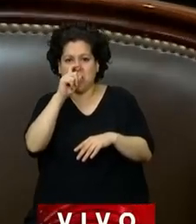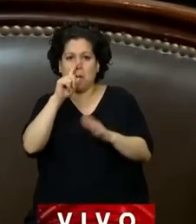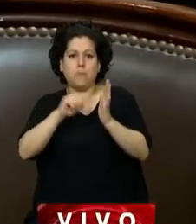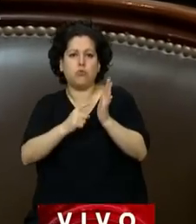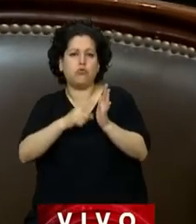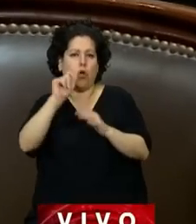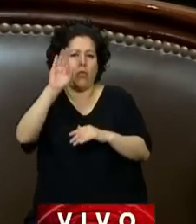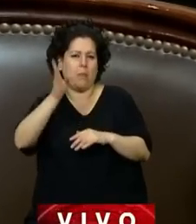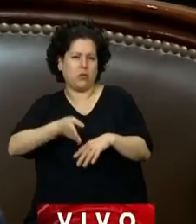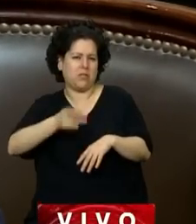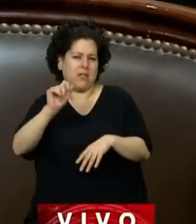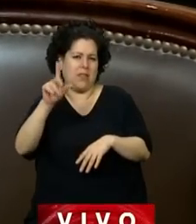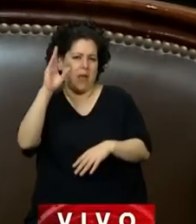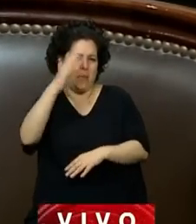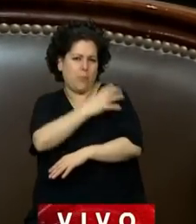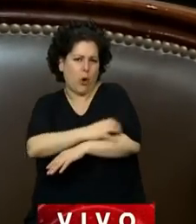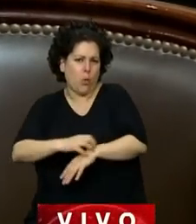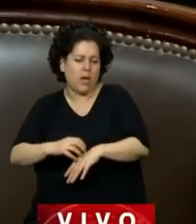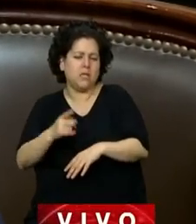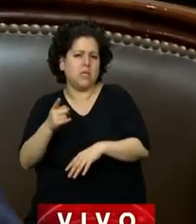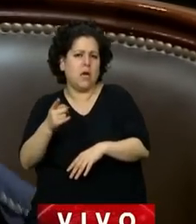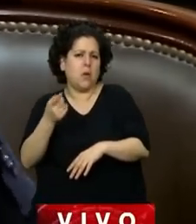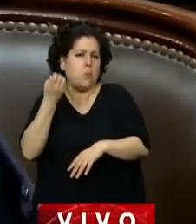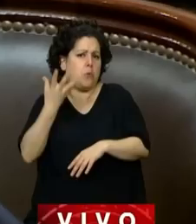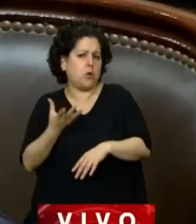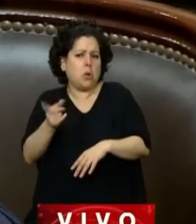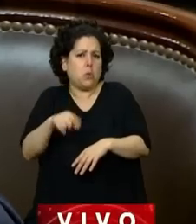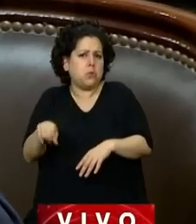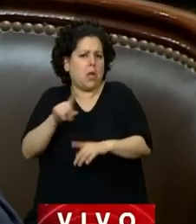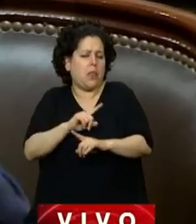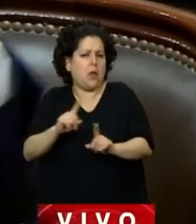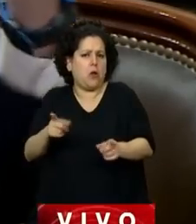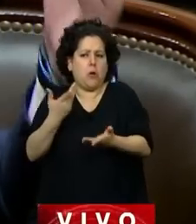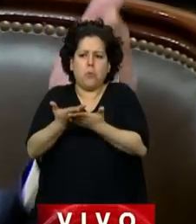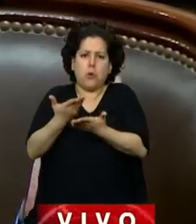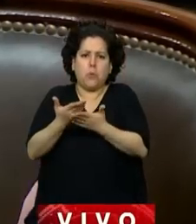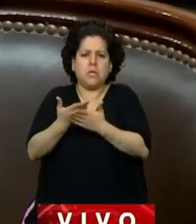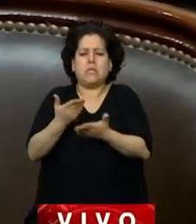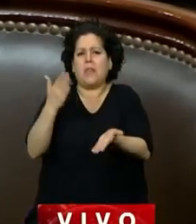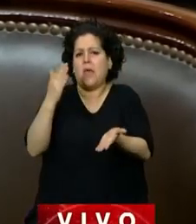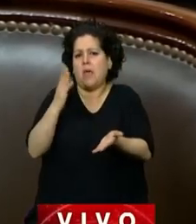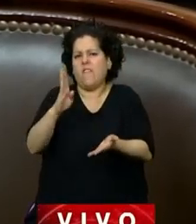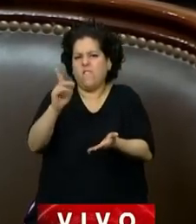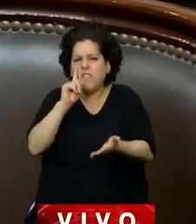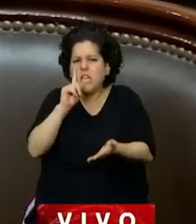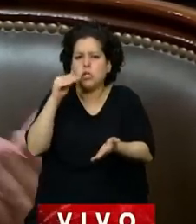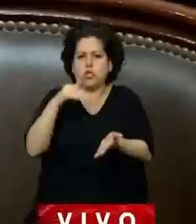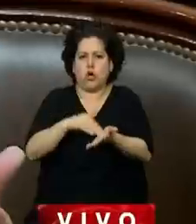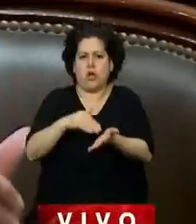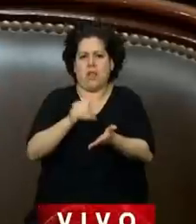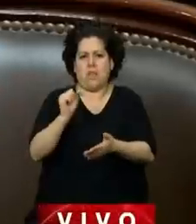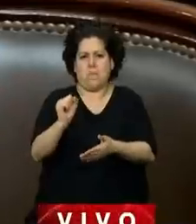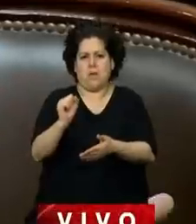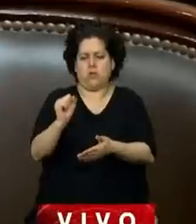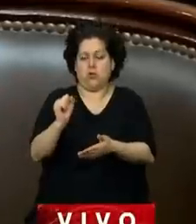¿Y por qué para eso no emiten una docena de billones de pesos y lo